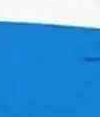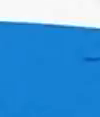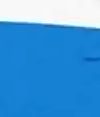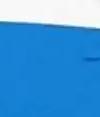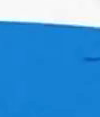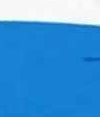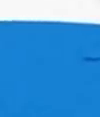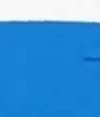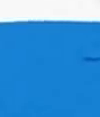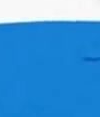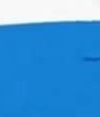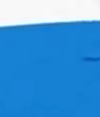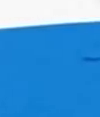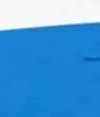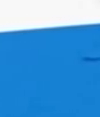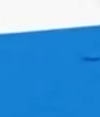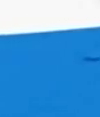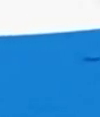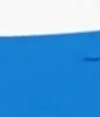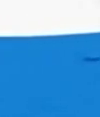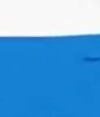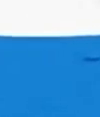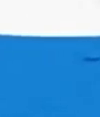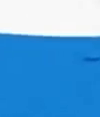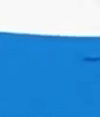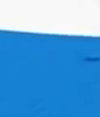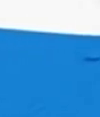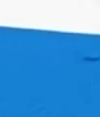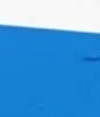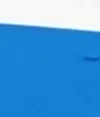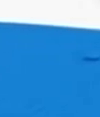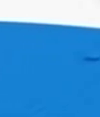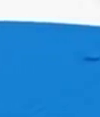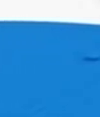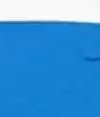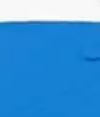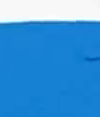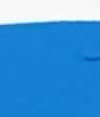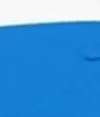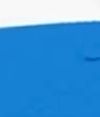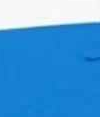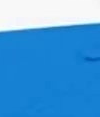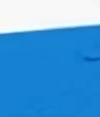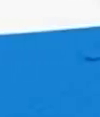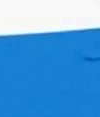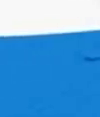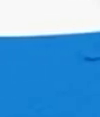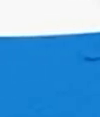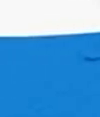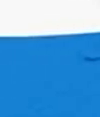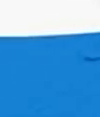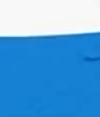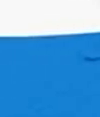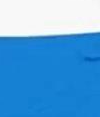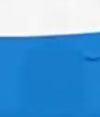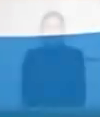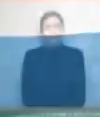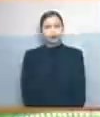la confianza de cumplir tus sueños. Bienvenidos al sorteo Loto.